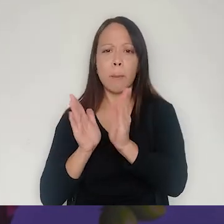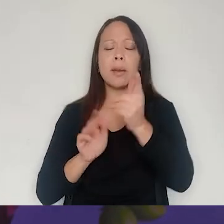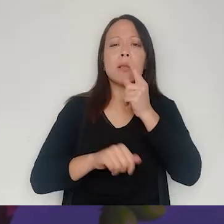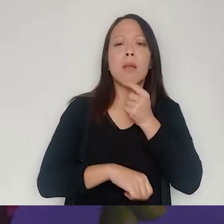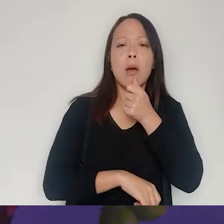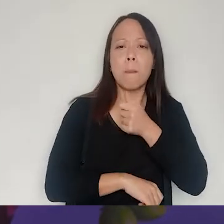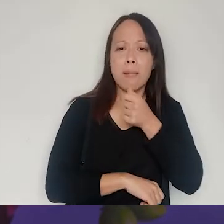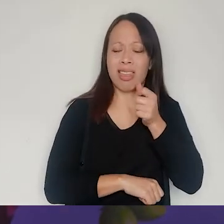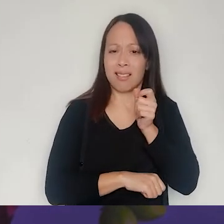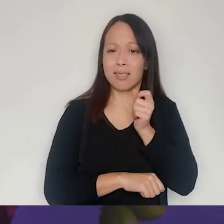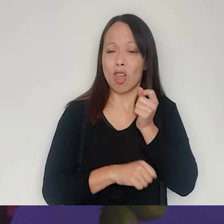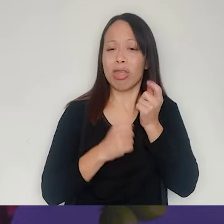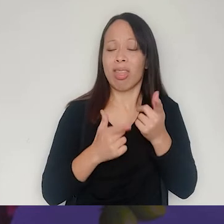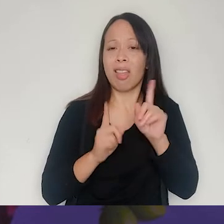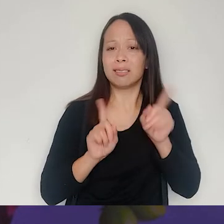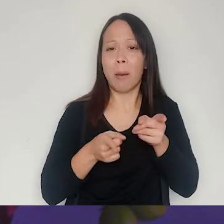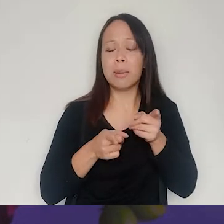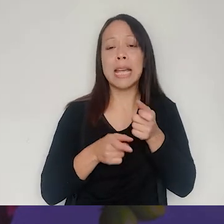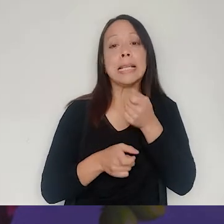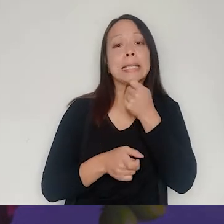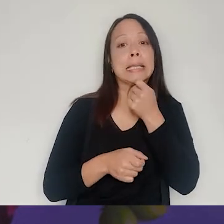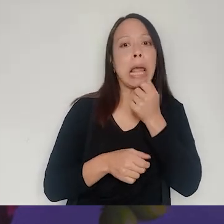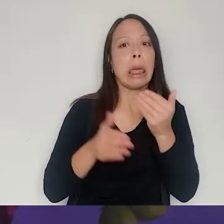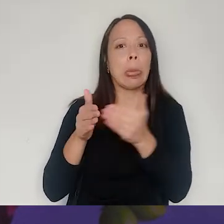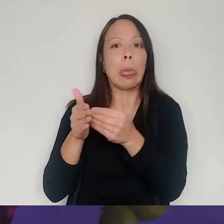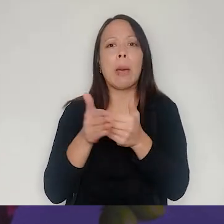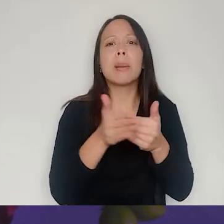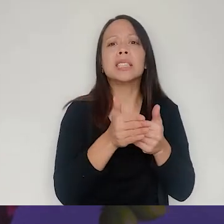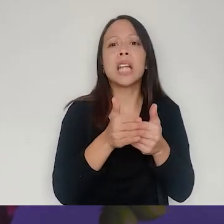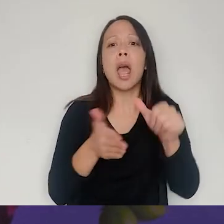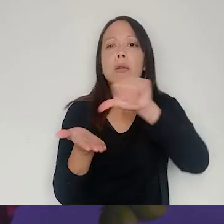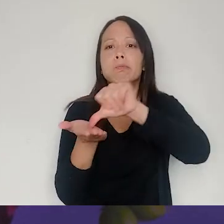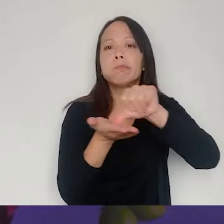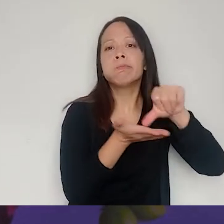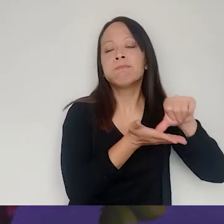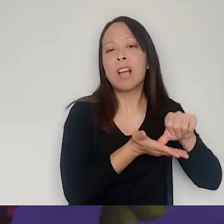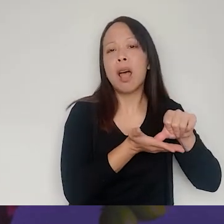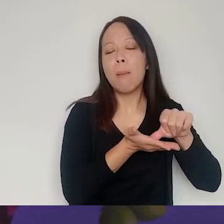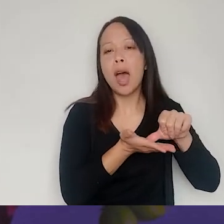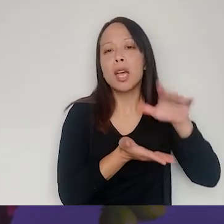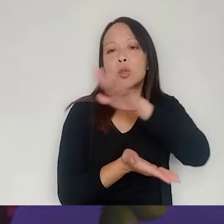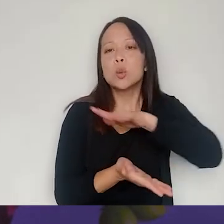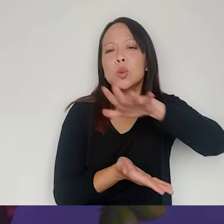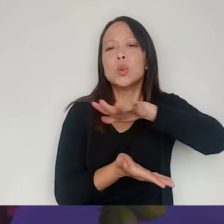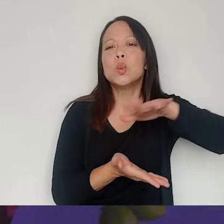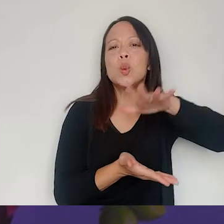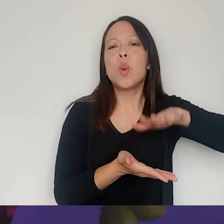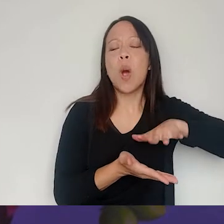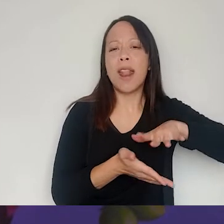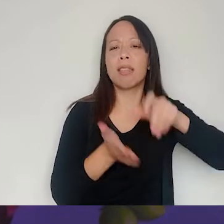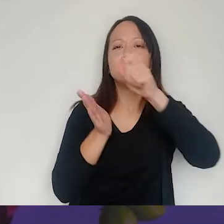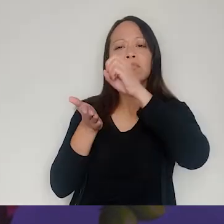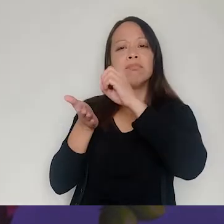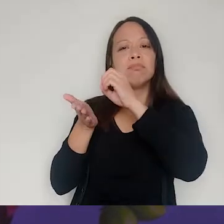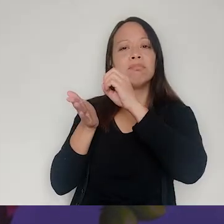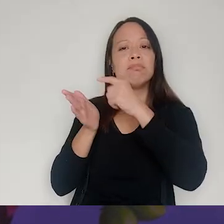veces también el dónde resides, ¿no?, está condicionando que recibas o no un diagnóstico a tiempo. También